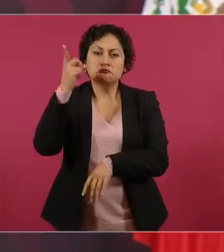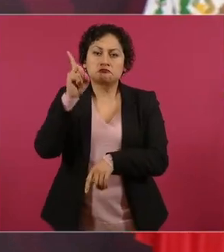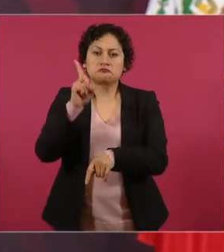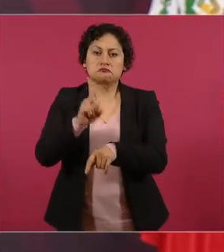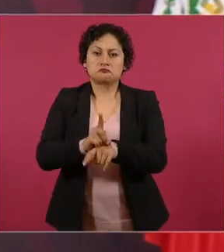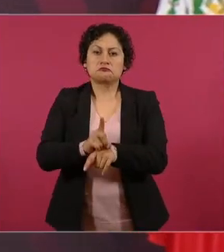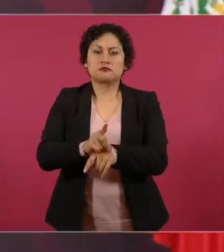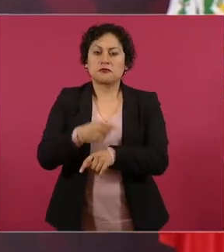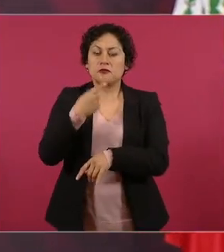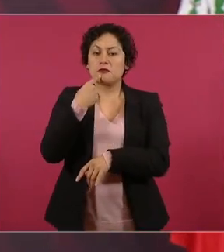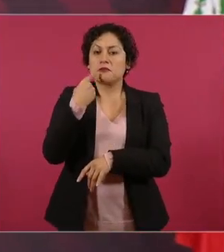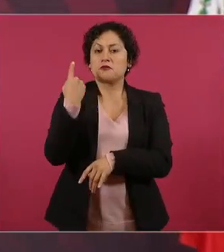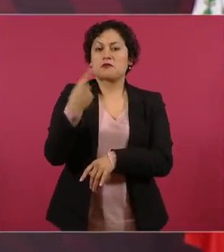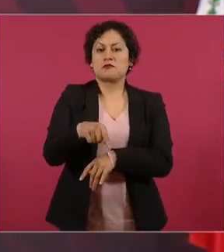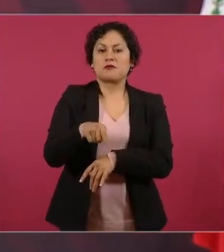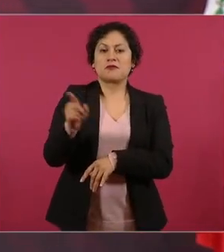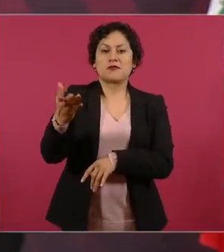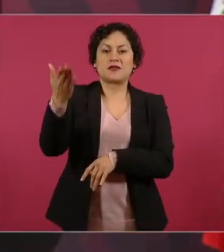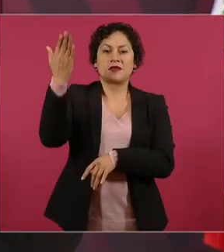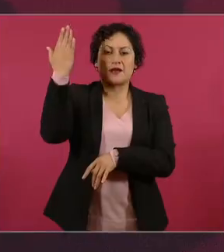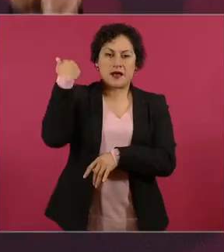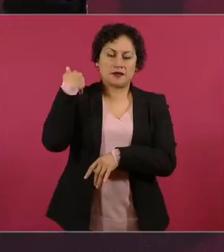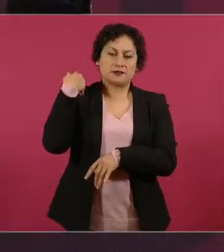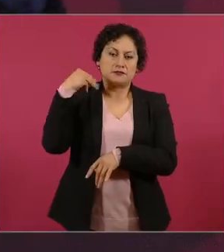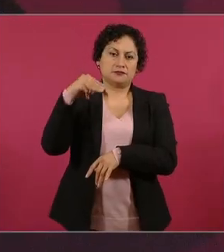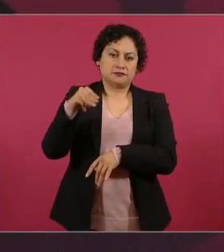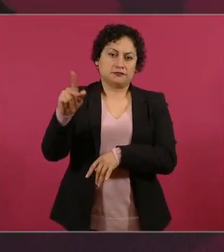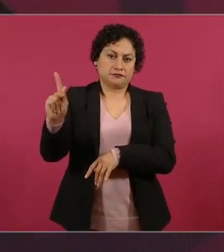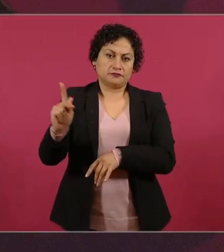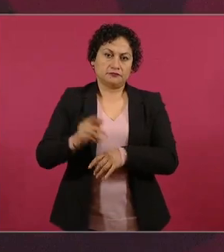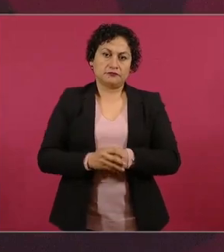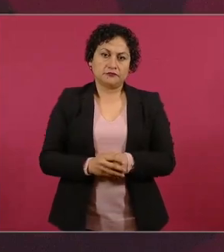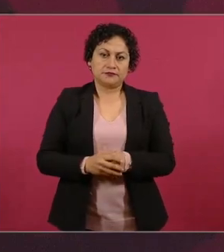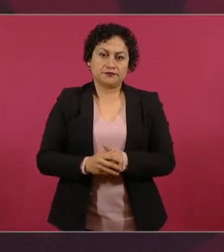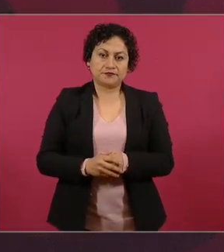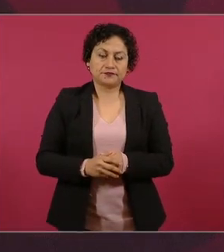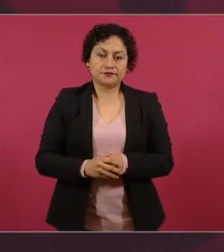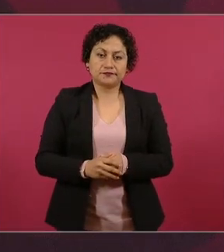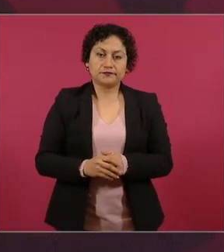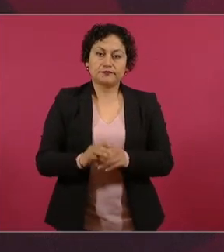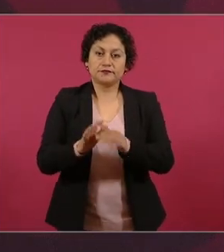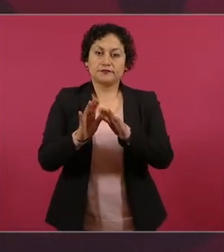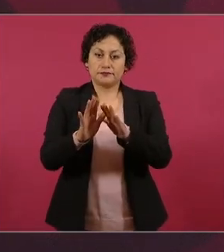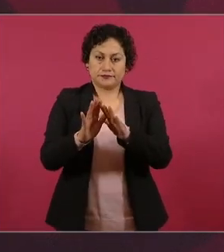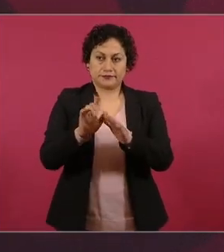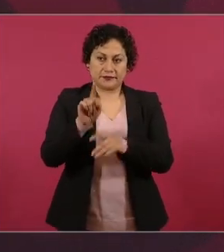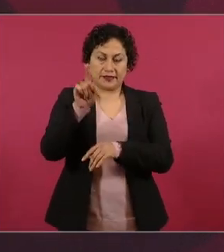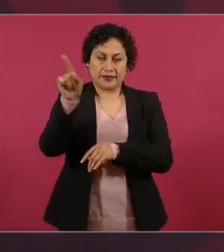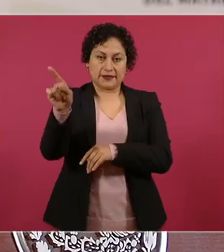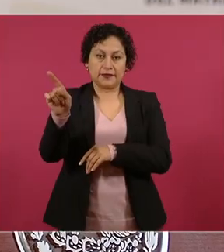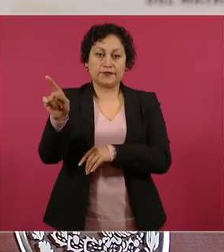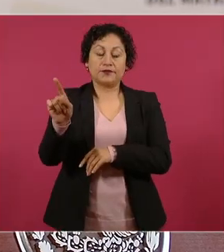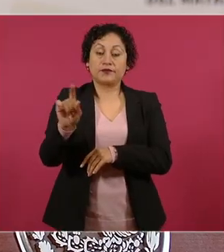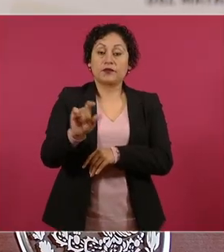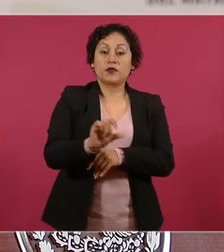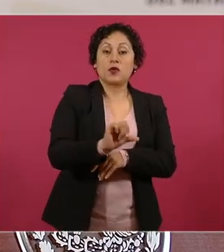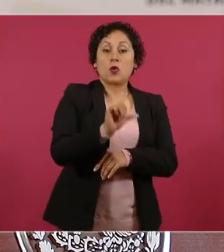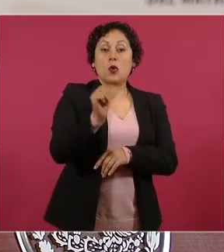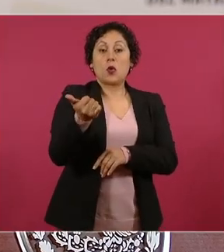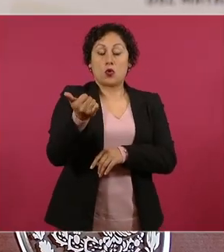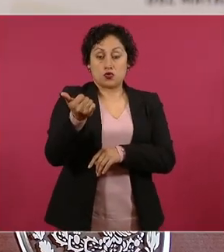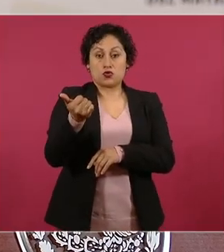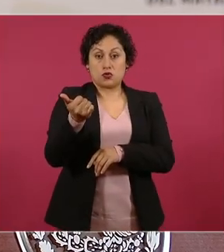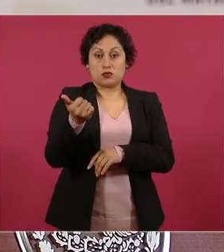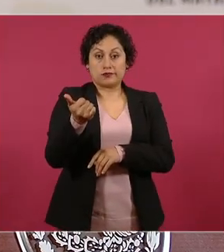denunciaban en la agencia del Ministerio Público, una agencia. En cambio, en la Doctores, o por